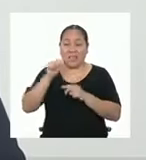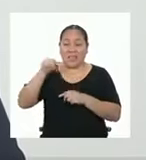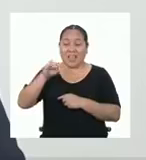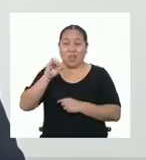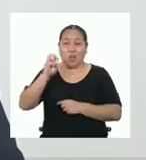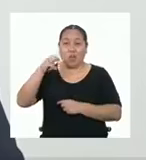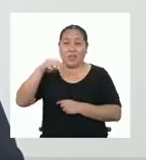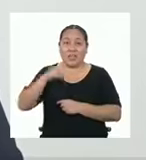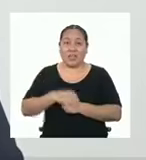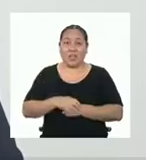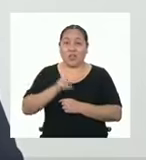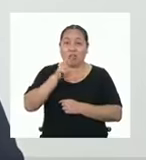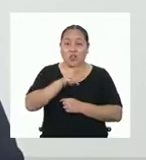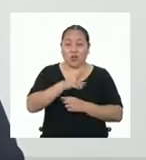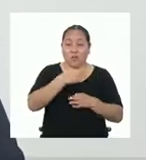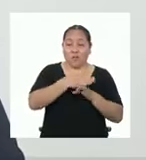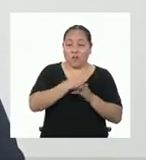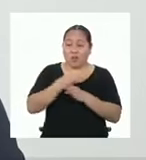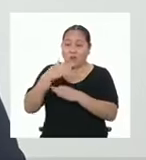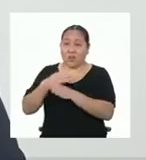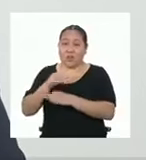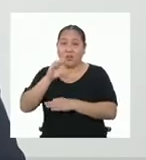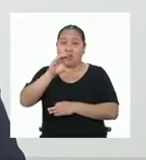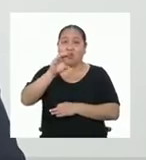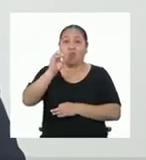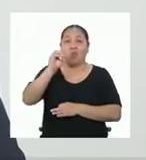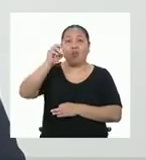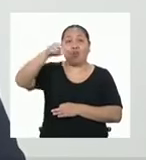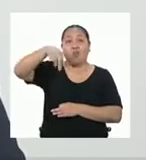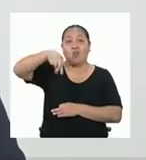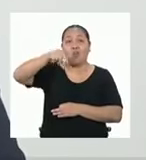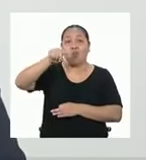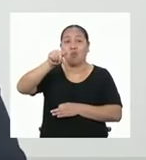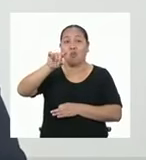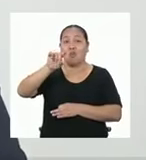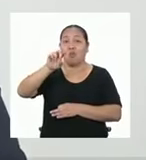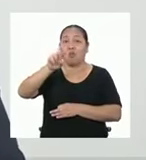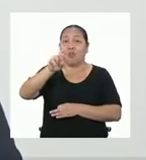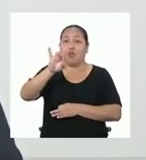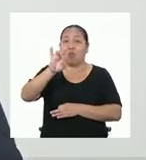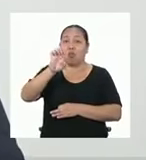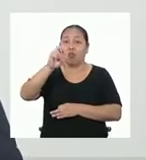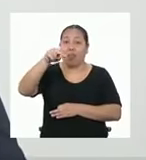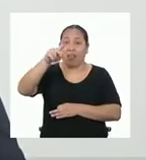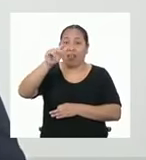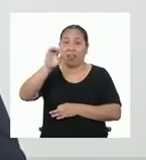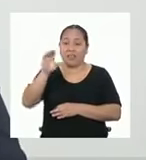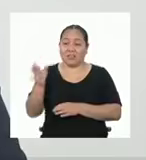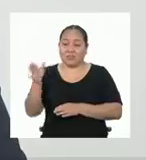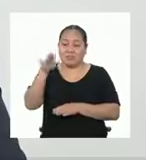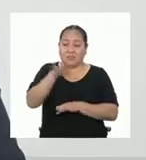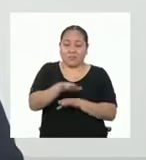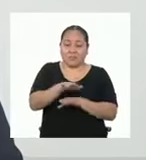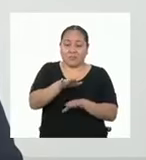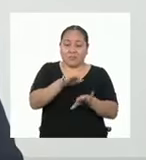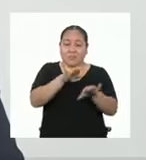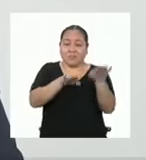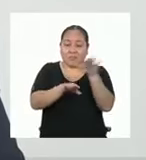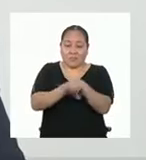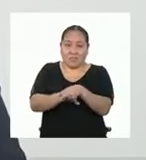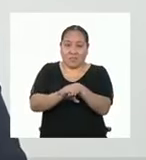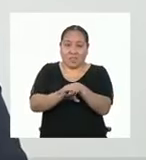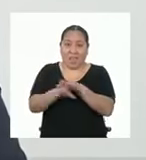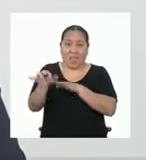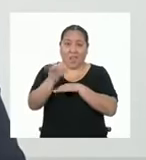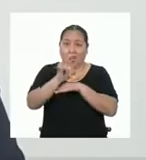axiometría Decimos que dos figuras son congruentes Cuando al superponerse una con otra Coinciden exactamente Es decir,